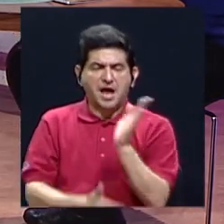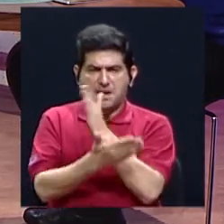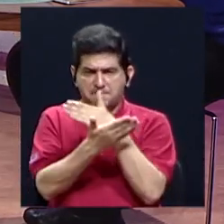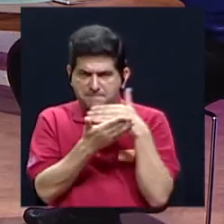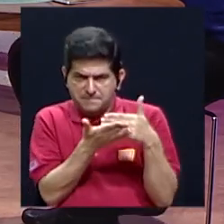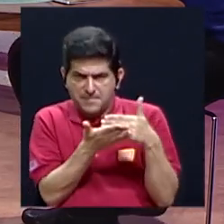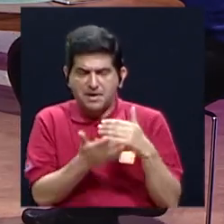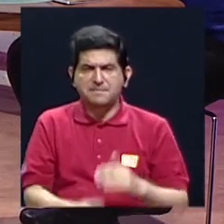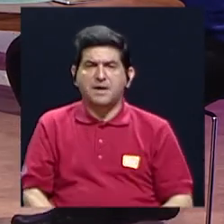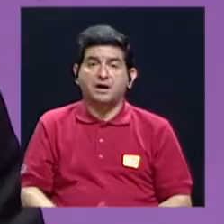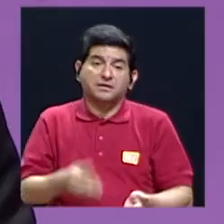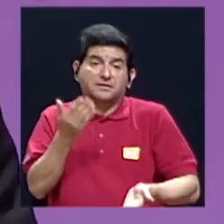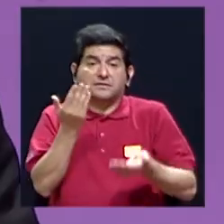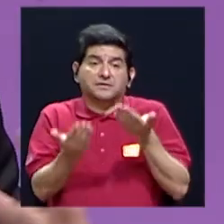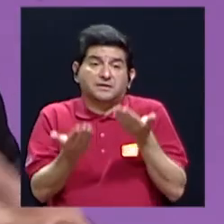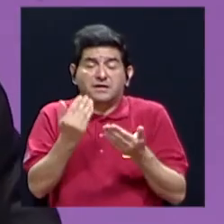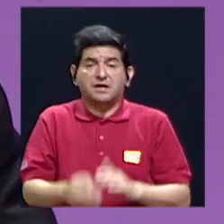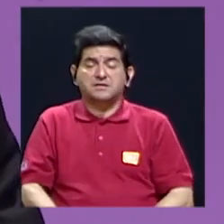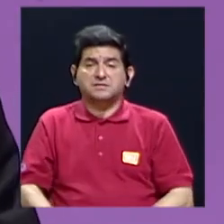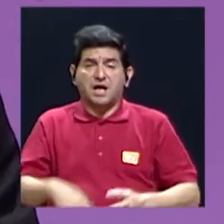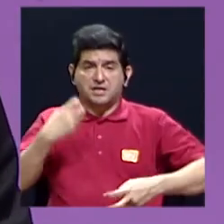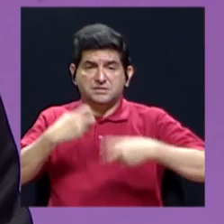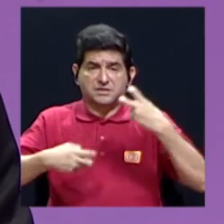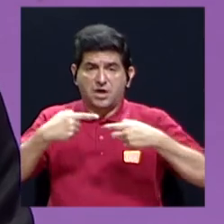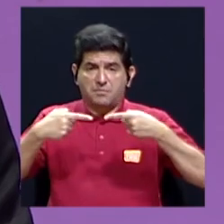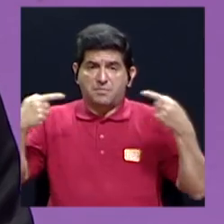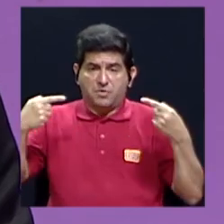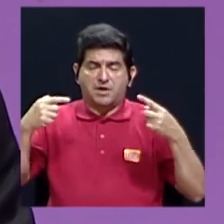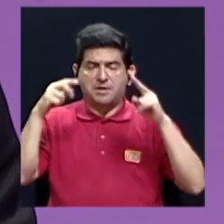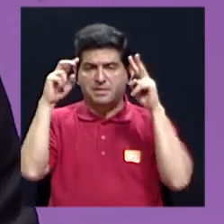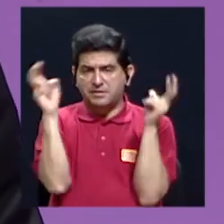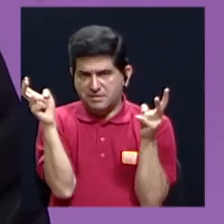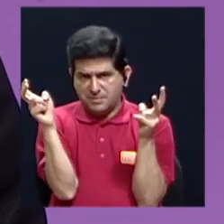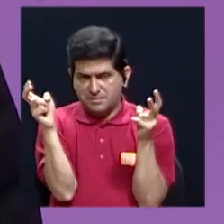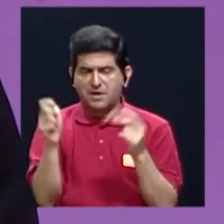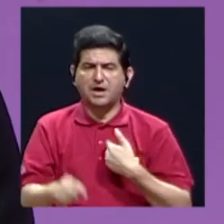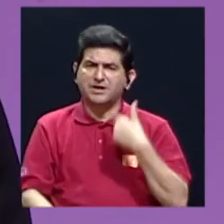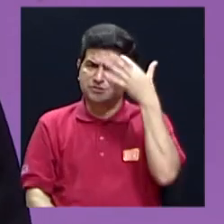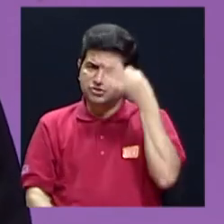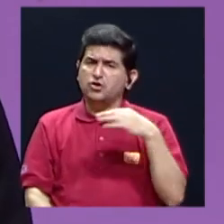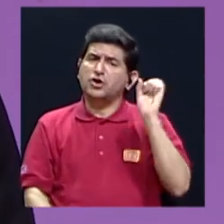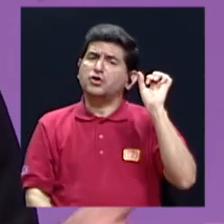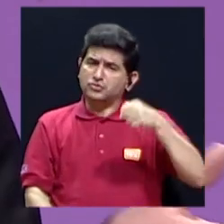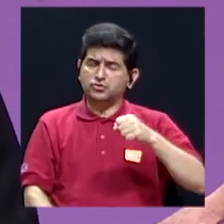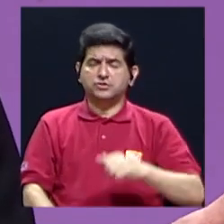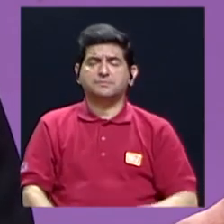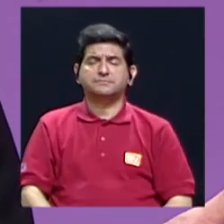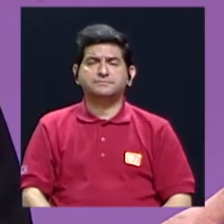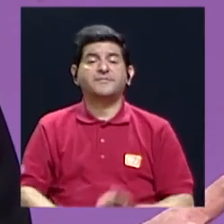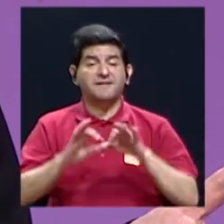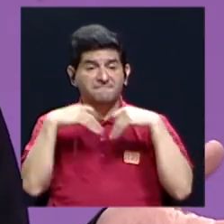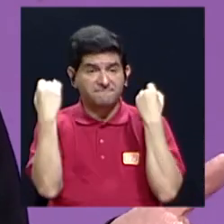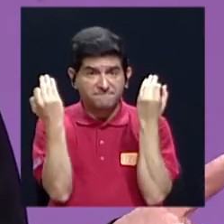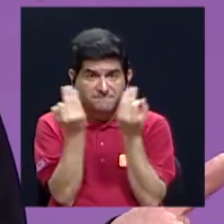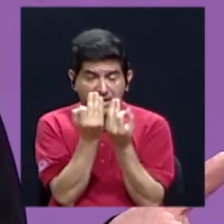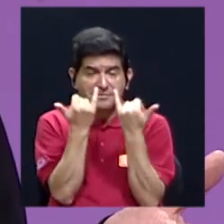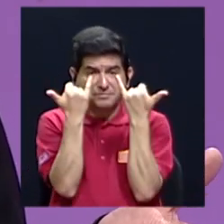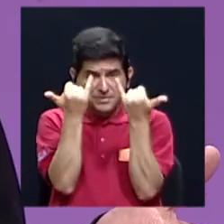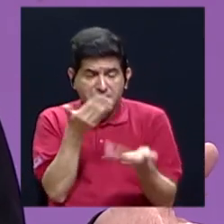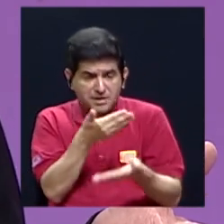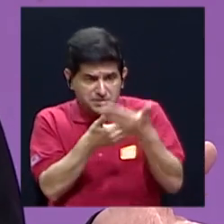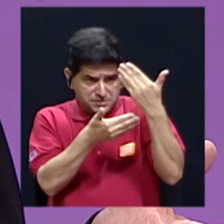están, digamos, en conflicto en relación con este tema, pues yo creo que sí, y creo que las familias, uh-huh, que hemos